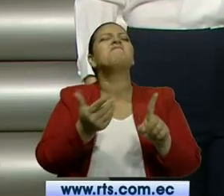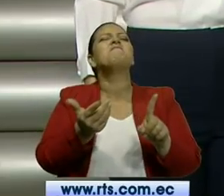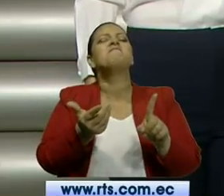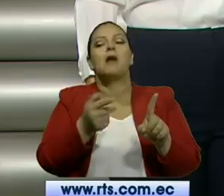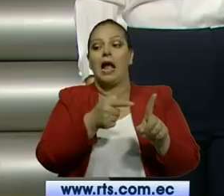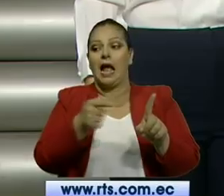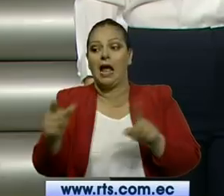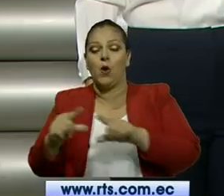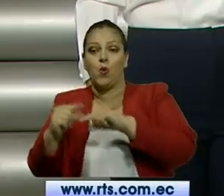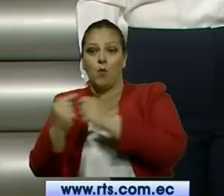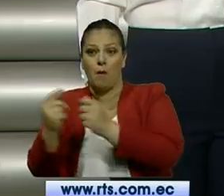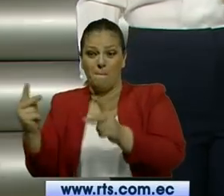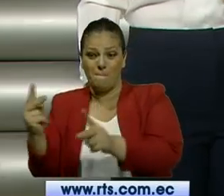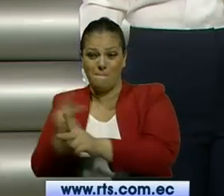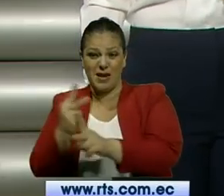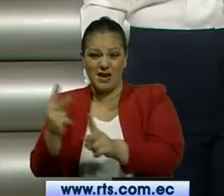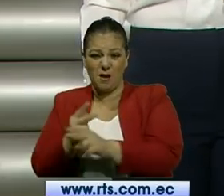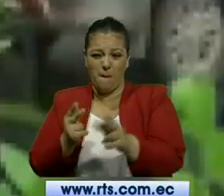en San Lorenzo.